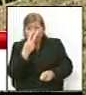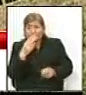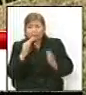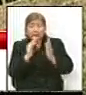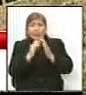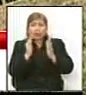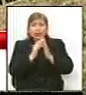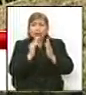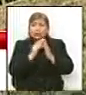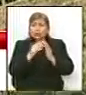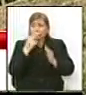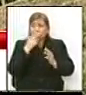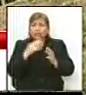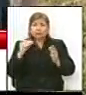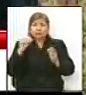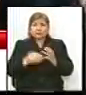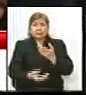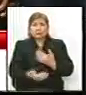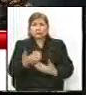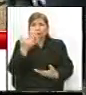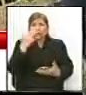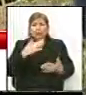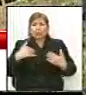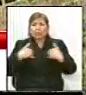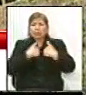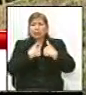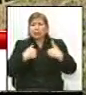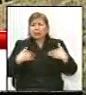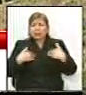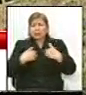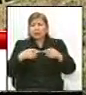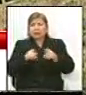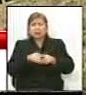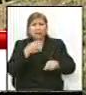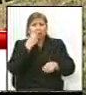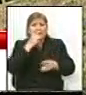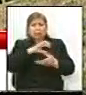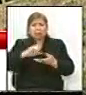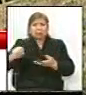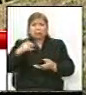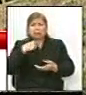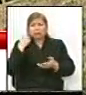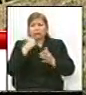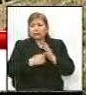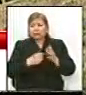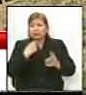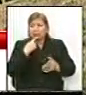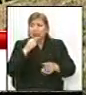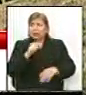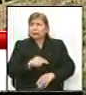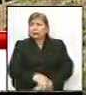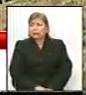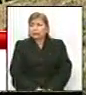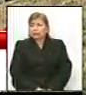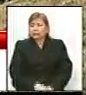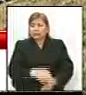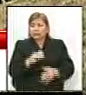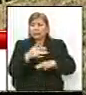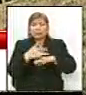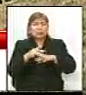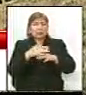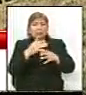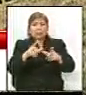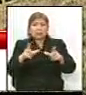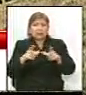Kuta, Kanyai Kamurako, Animal Nikuta Chak Total Perderaniku, entonces Chainapim Kay, Halai Halai Hawaii Kopi